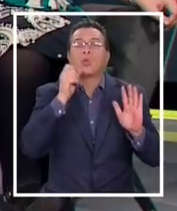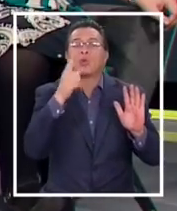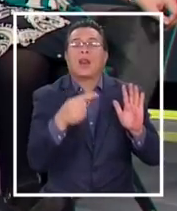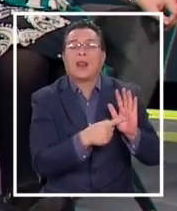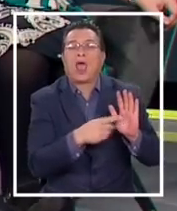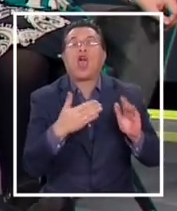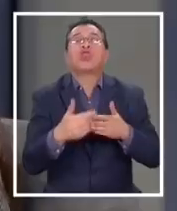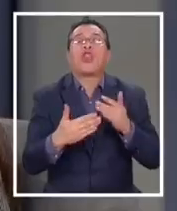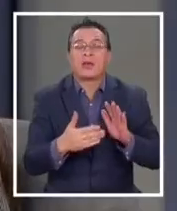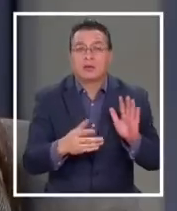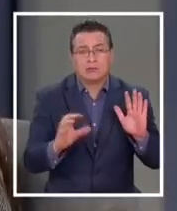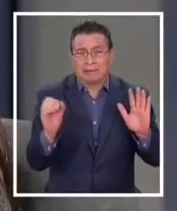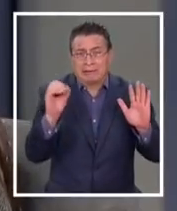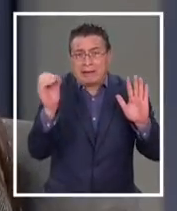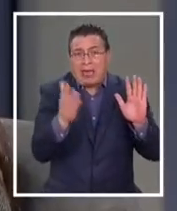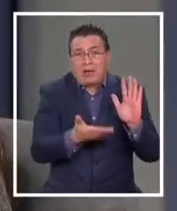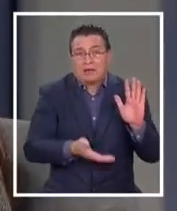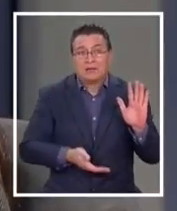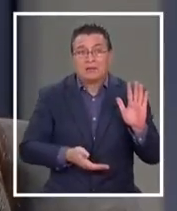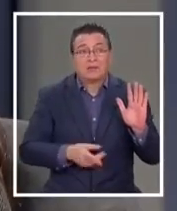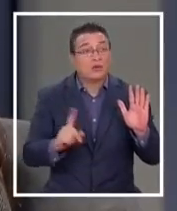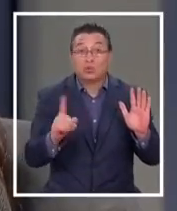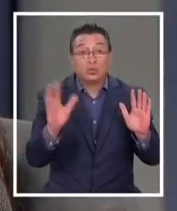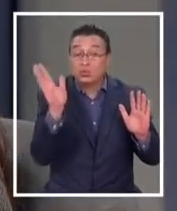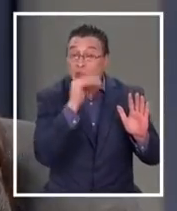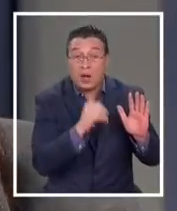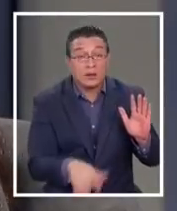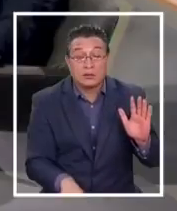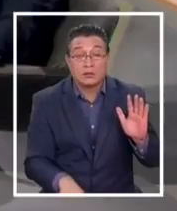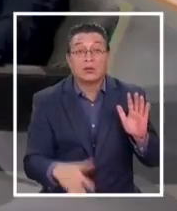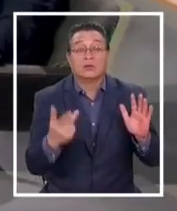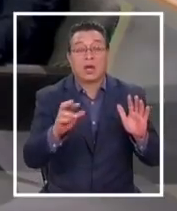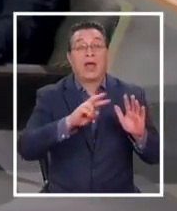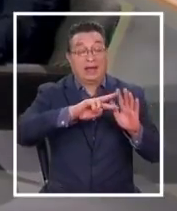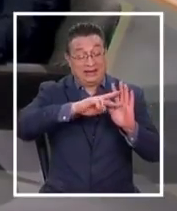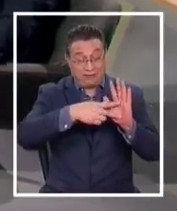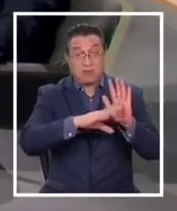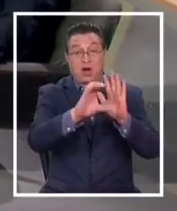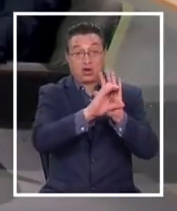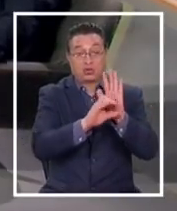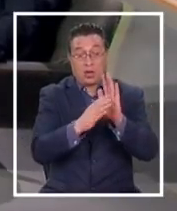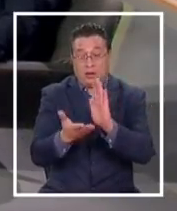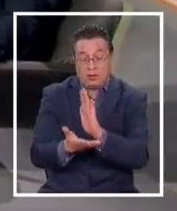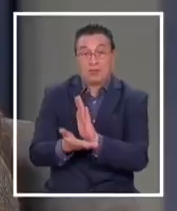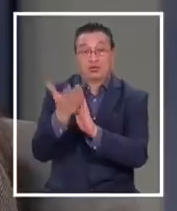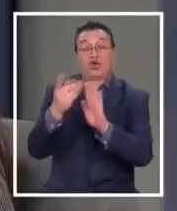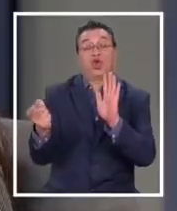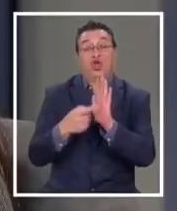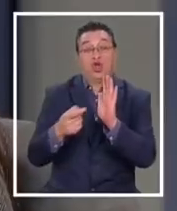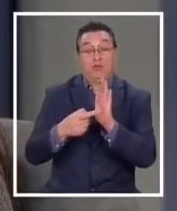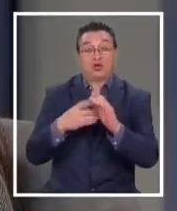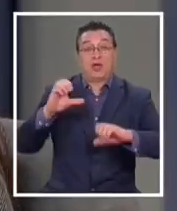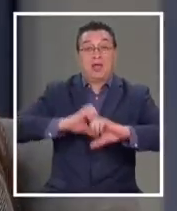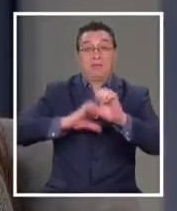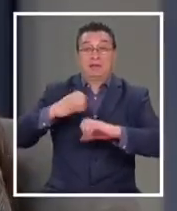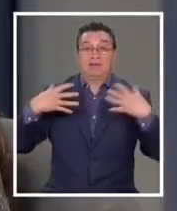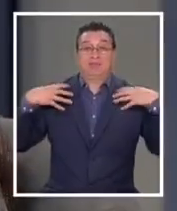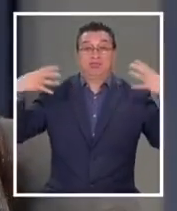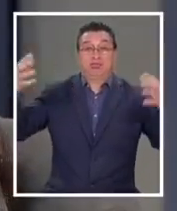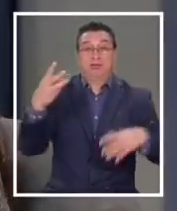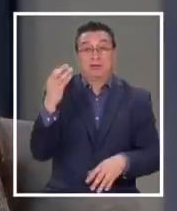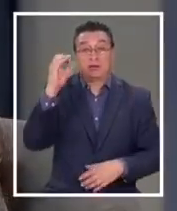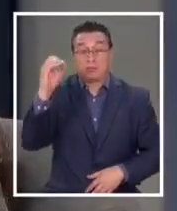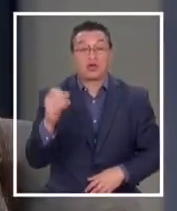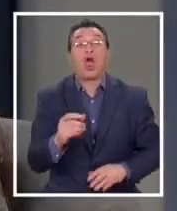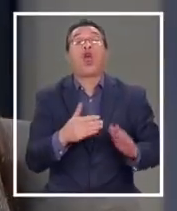a la Constitución? Ninguna. Ninguna. Reformemos la Constitución para subir el impuesto a primera categoría de las mega empresas a un 30%. ¿En qué